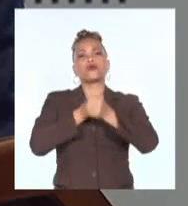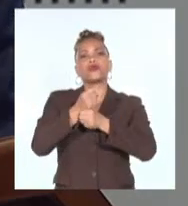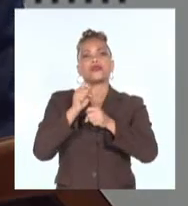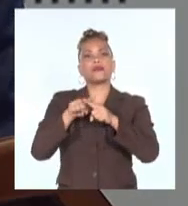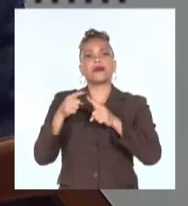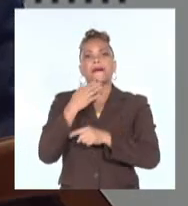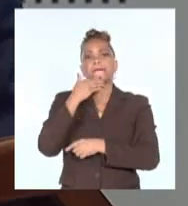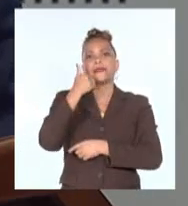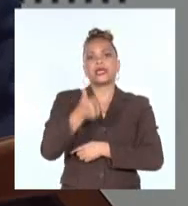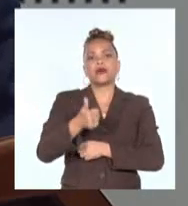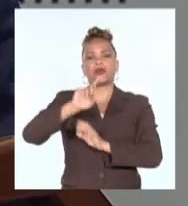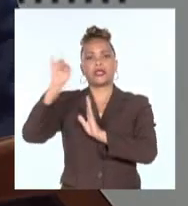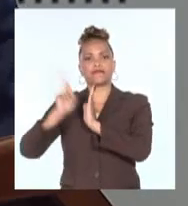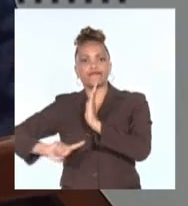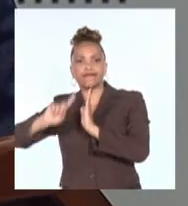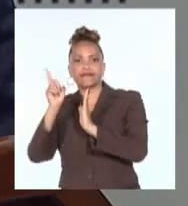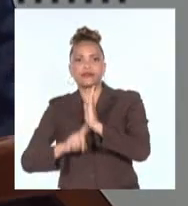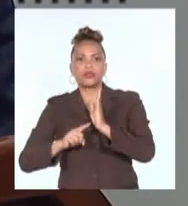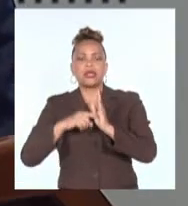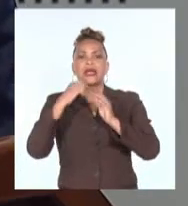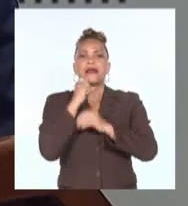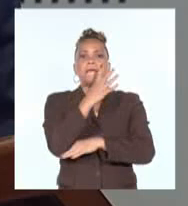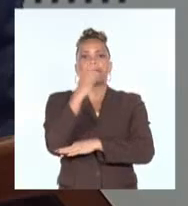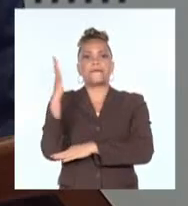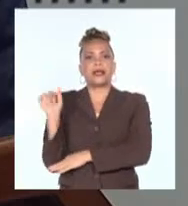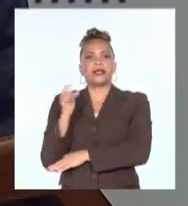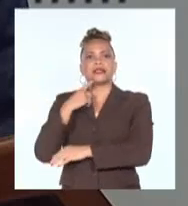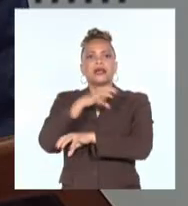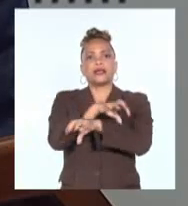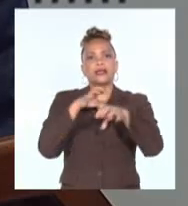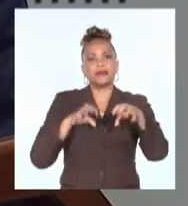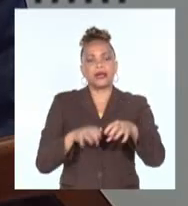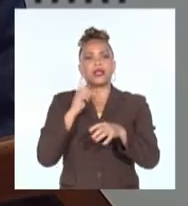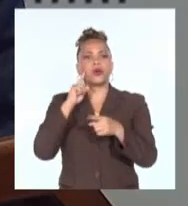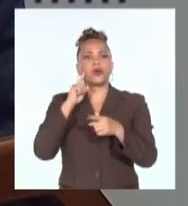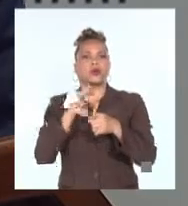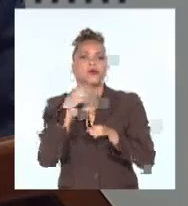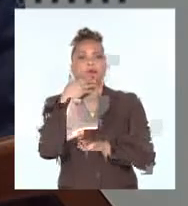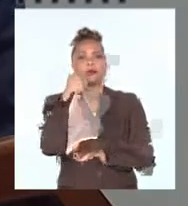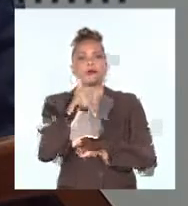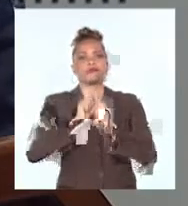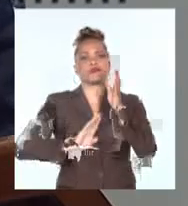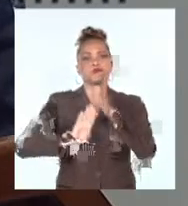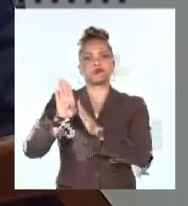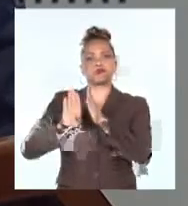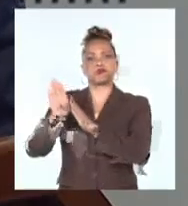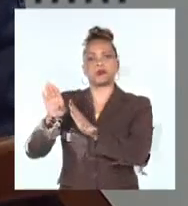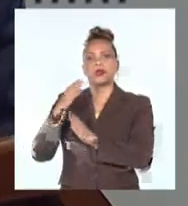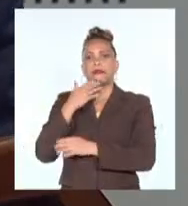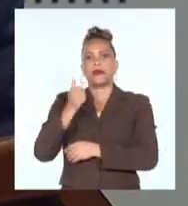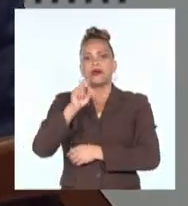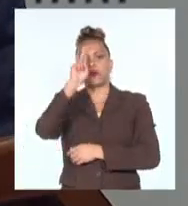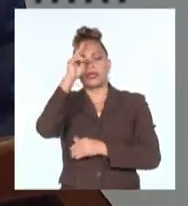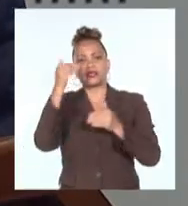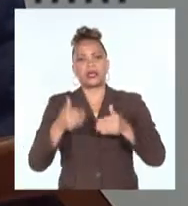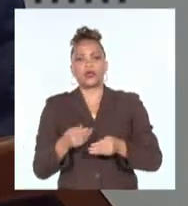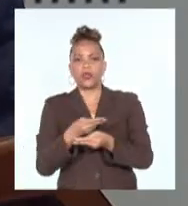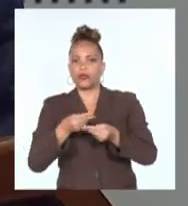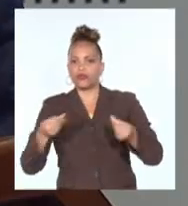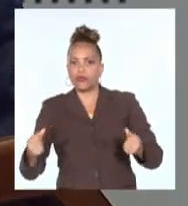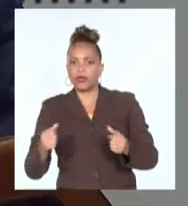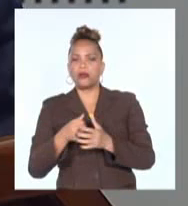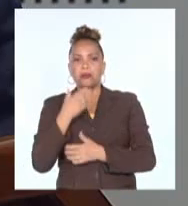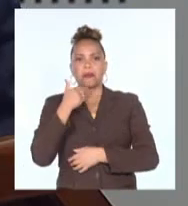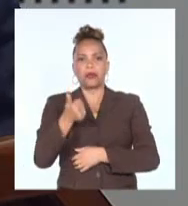mejoramiento genético de plantas y animales al fin de aumentar el rendimiento, mejorar la salud de suelos y para el